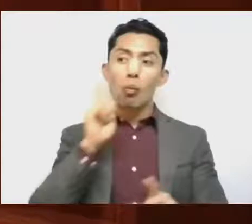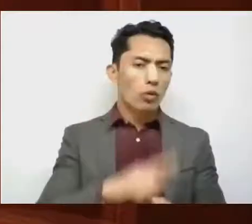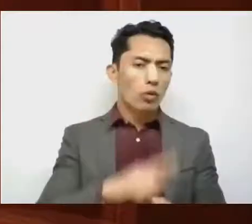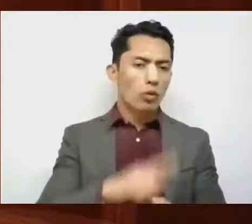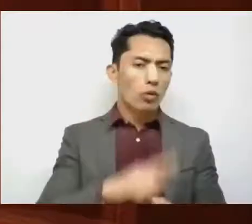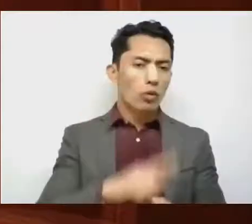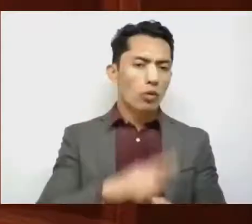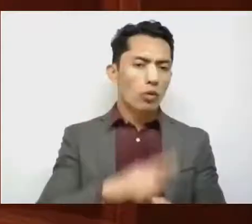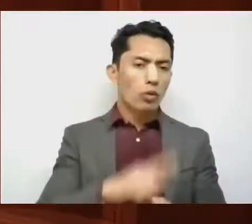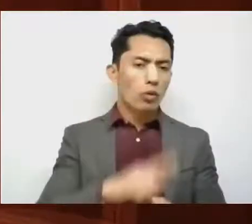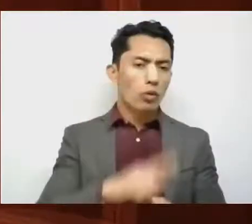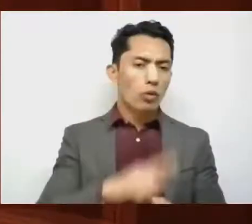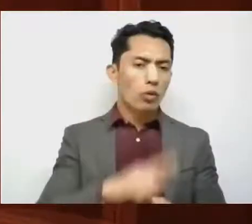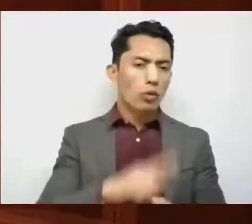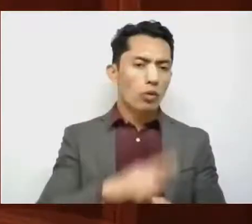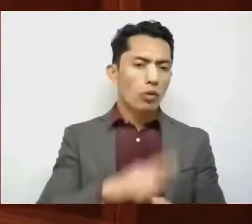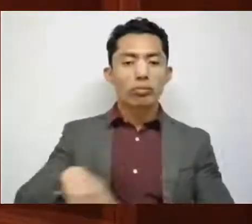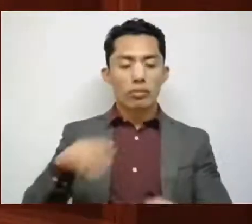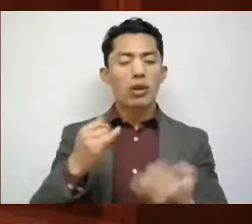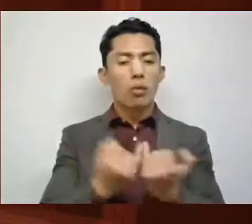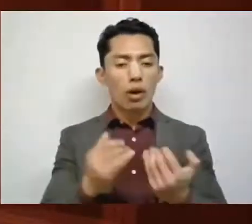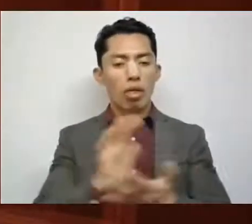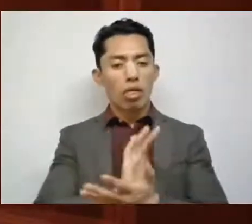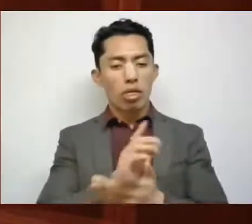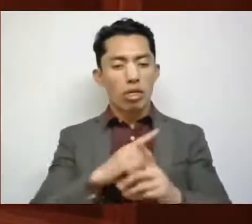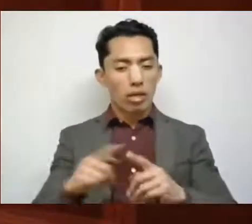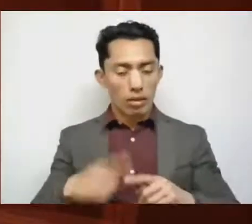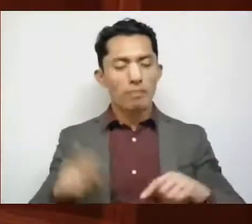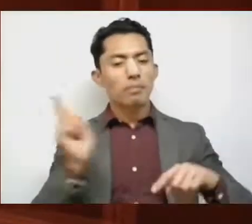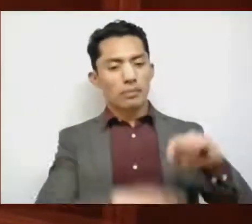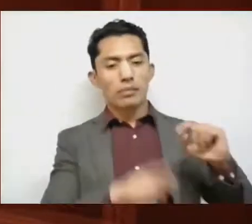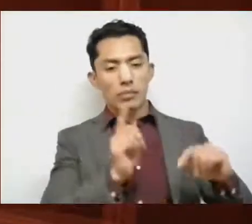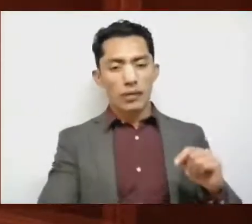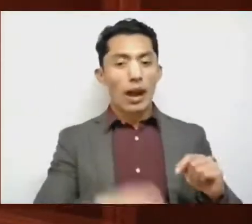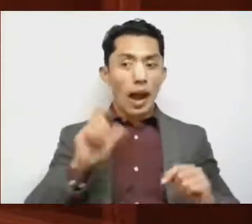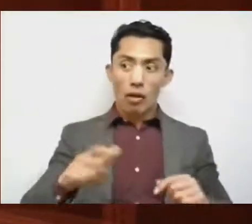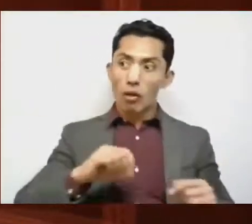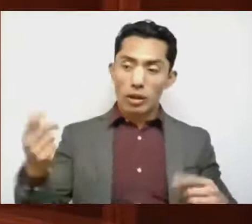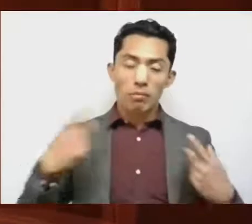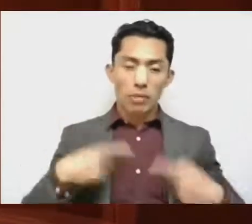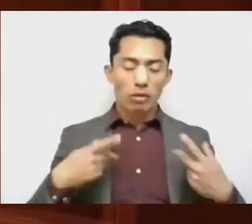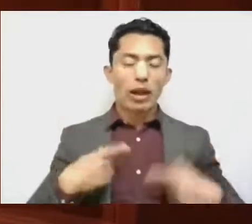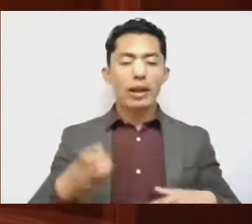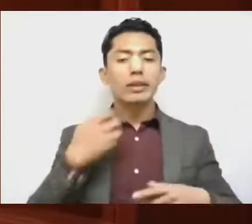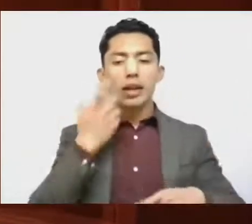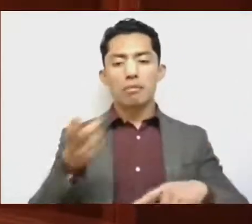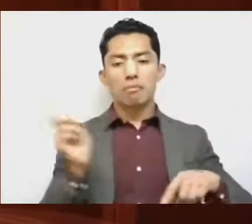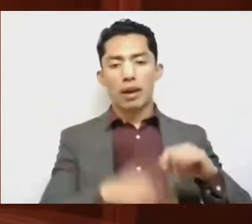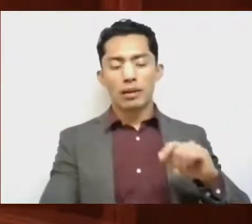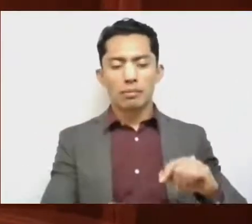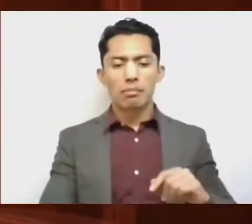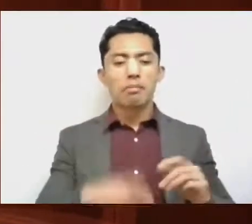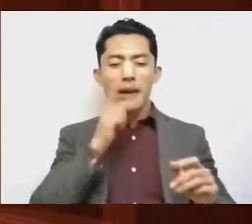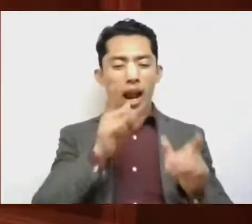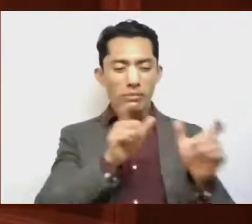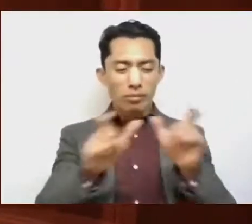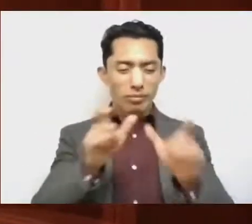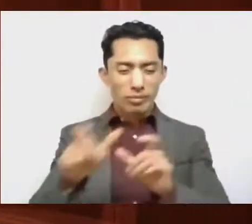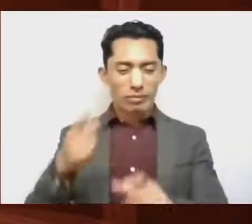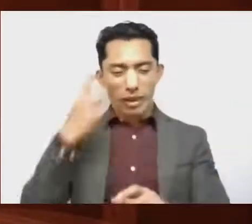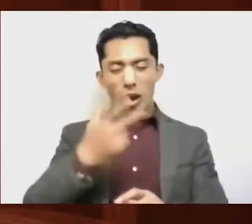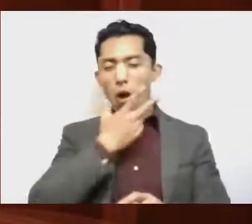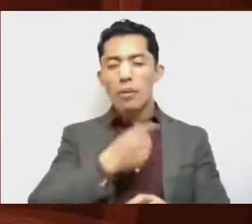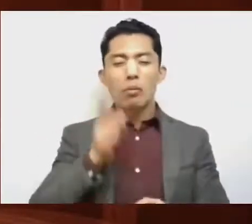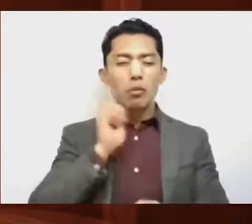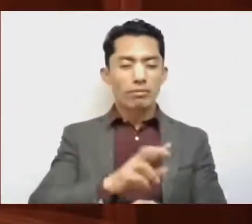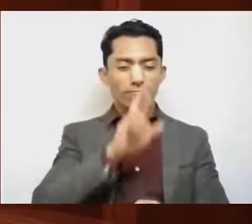mujeres y prevenir la violencia y discriminación contra cualquier persona. El lenguaje incluyente y no sexista se